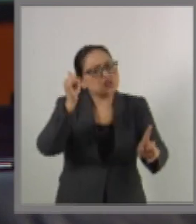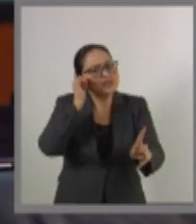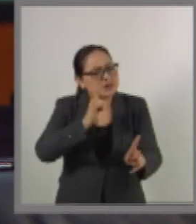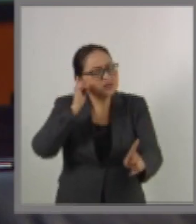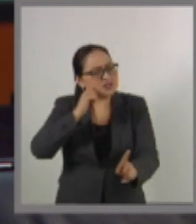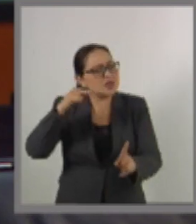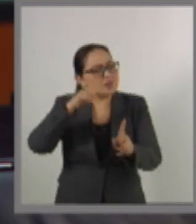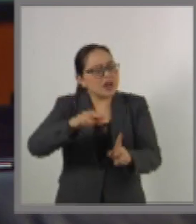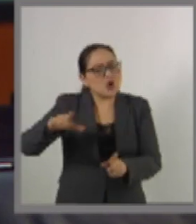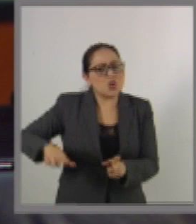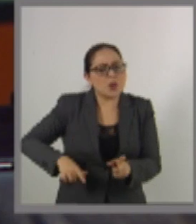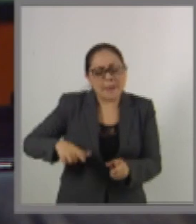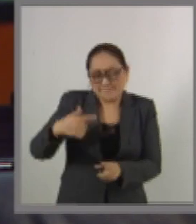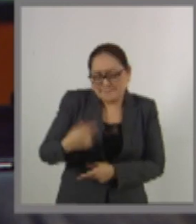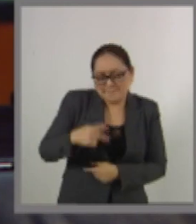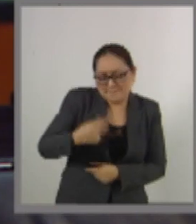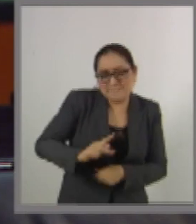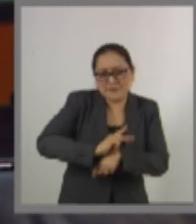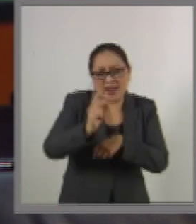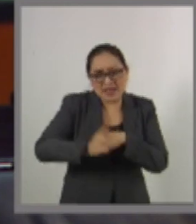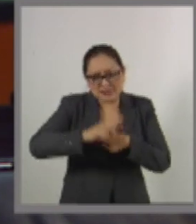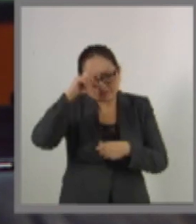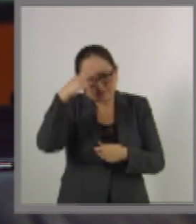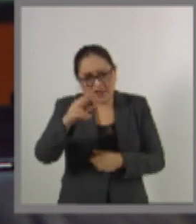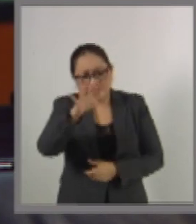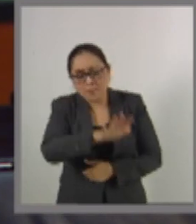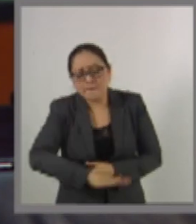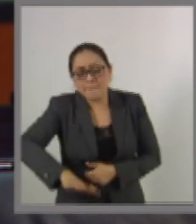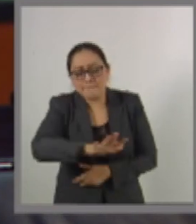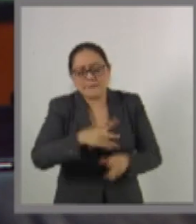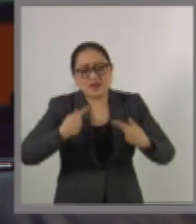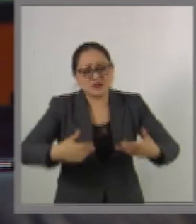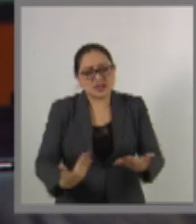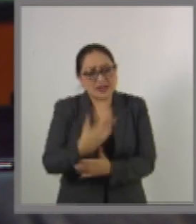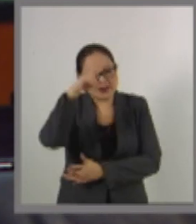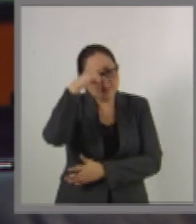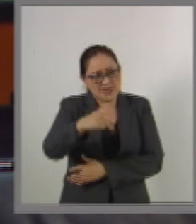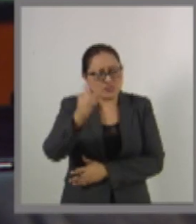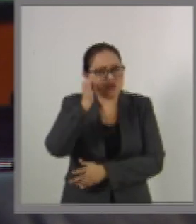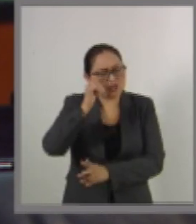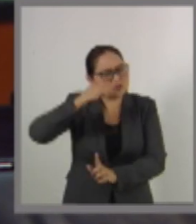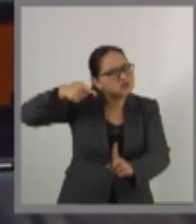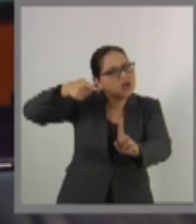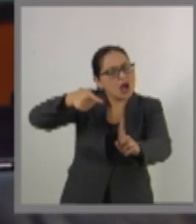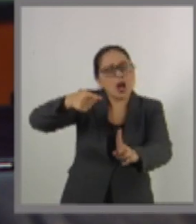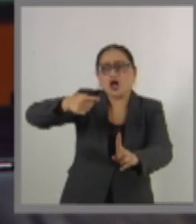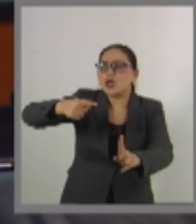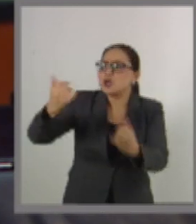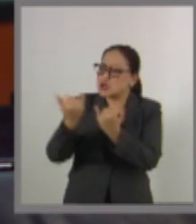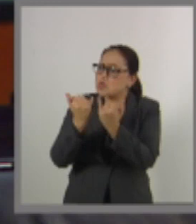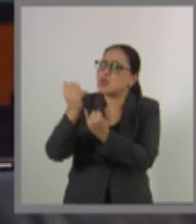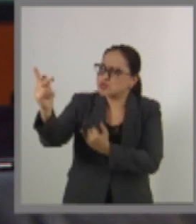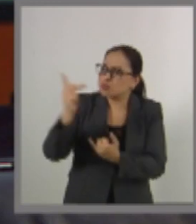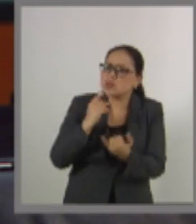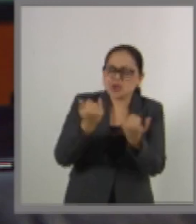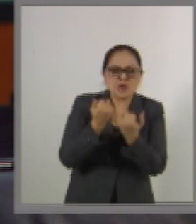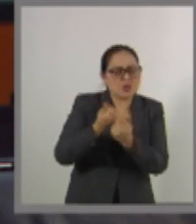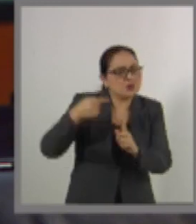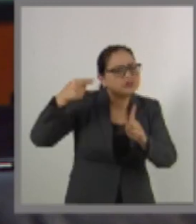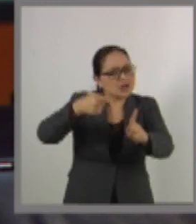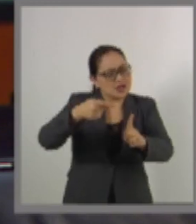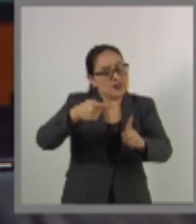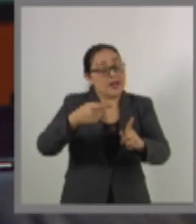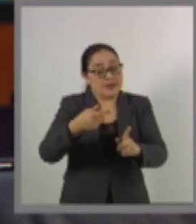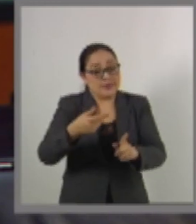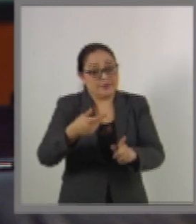en el Estado mexicano, en el pueblo mexicano, y ahí encontramos las grandes coincidencias. Enhorabuena, porque